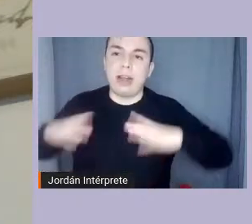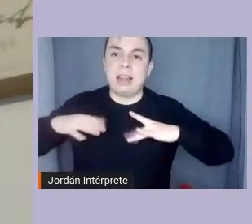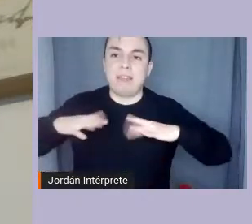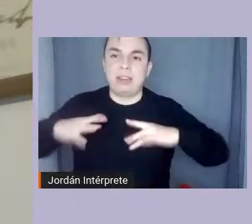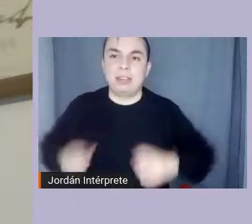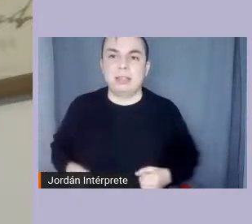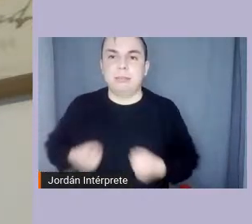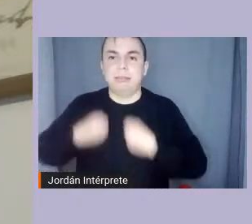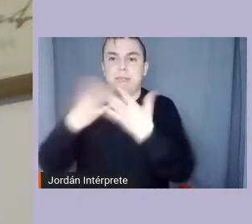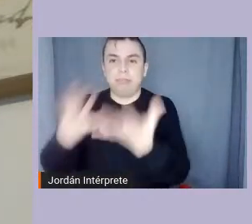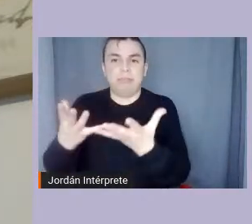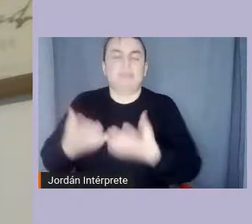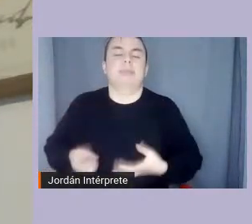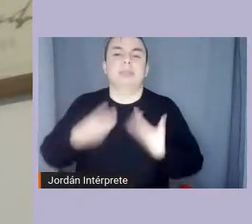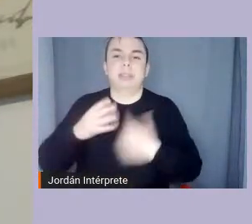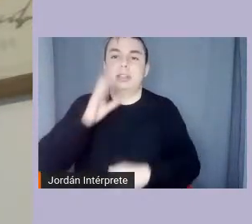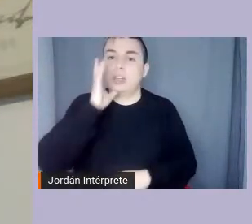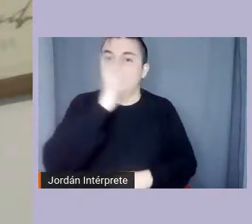la